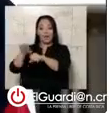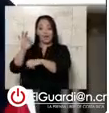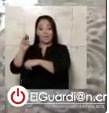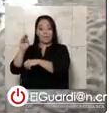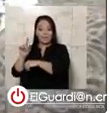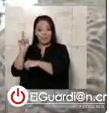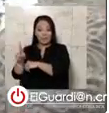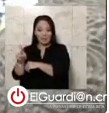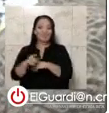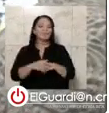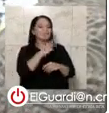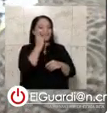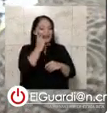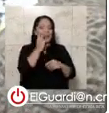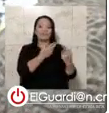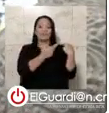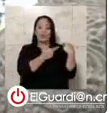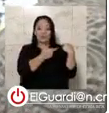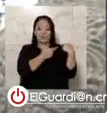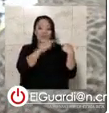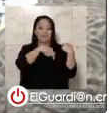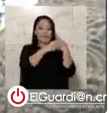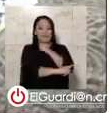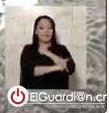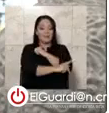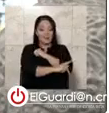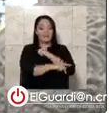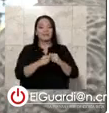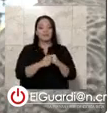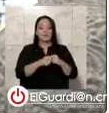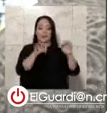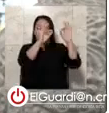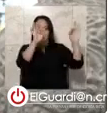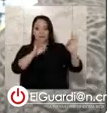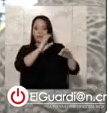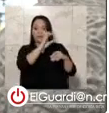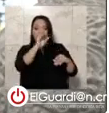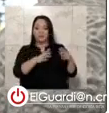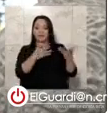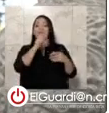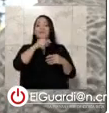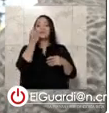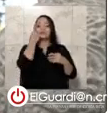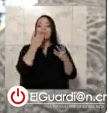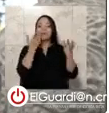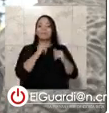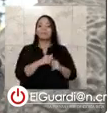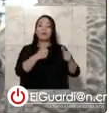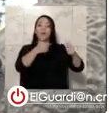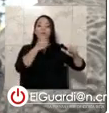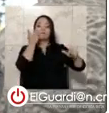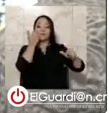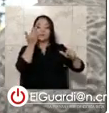lo responsable para el país y para, digamos, la imagen que tenemos nosotros es entender que el acuerdo de